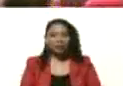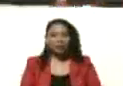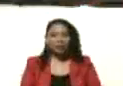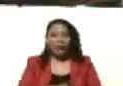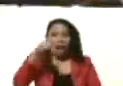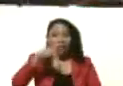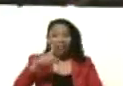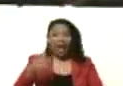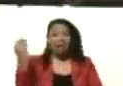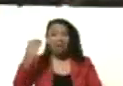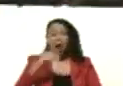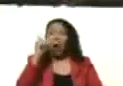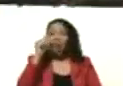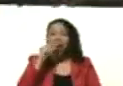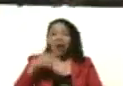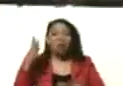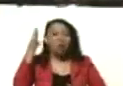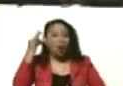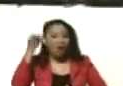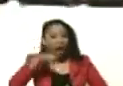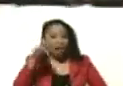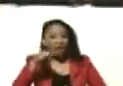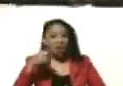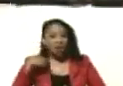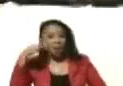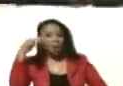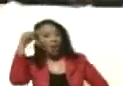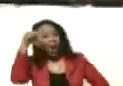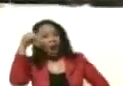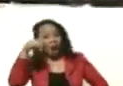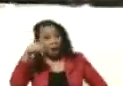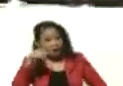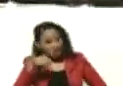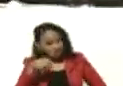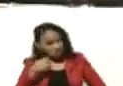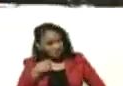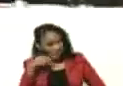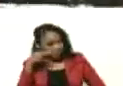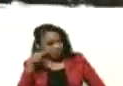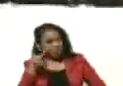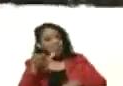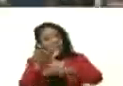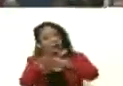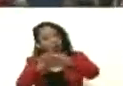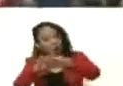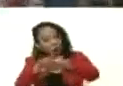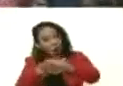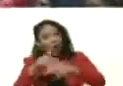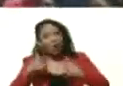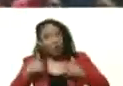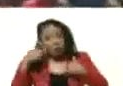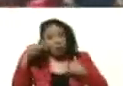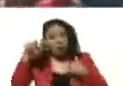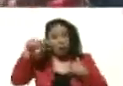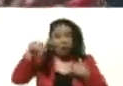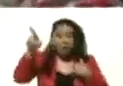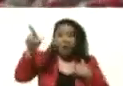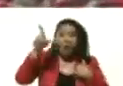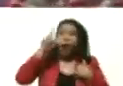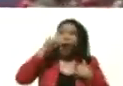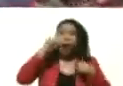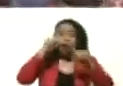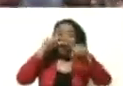Aquí hay más hombres que mujeres, lo que yo aprecio de aquí. Perdóneme, eso es lo que yo aprecio. Mira allá, puro hombre,